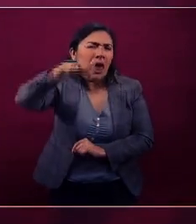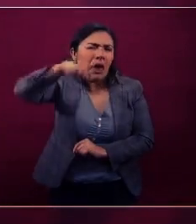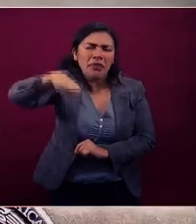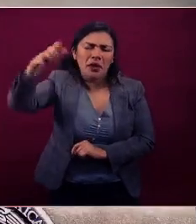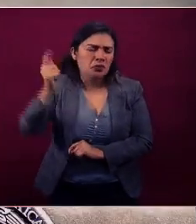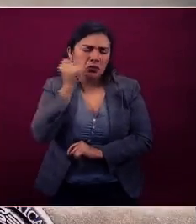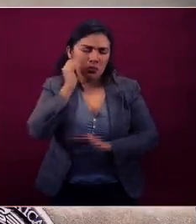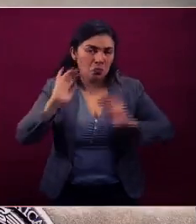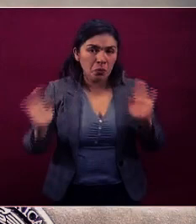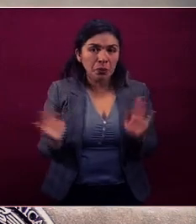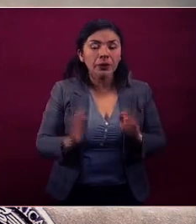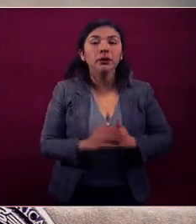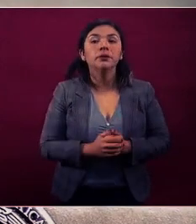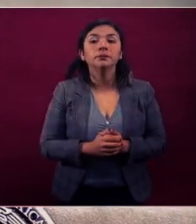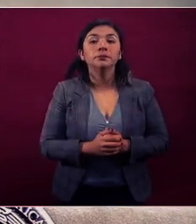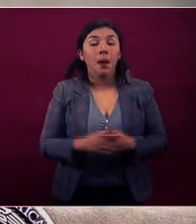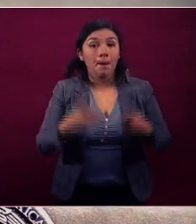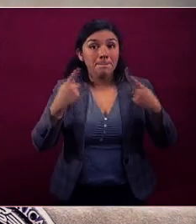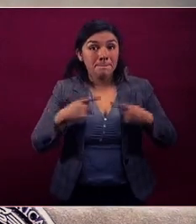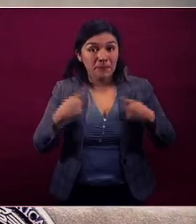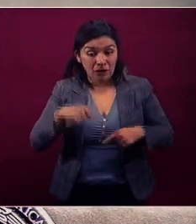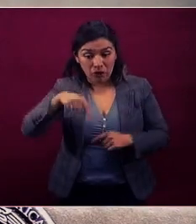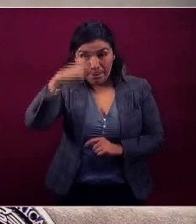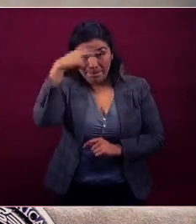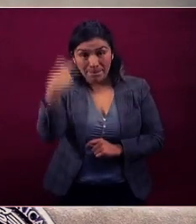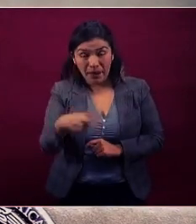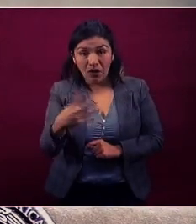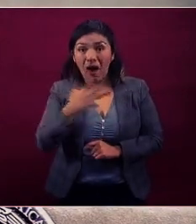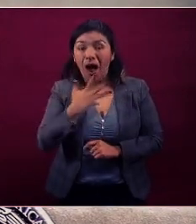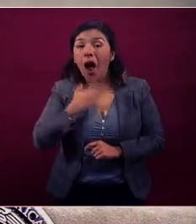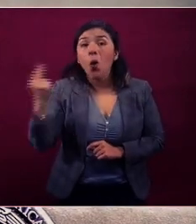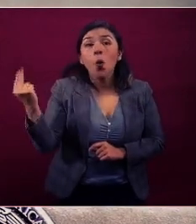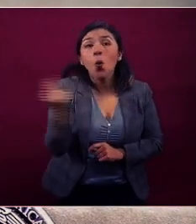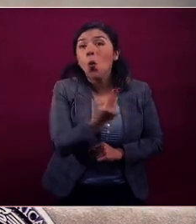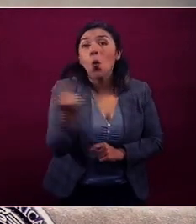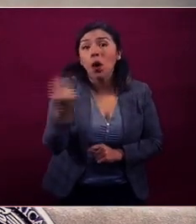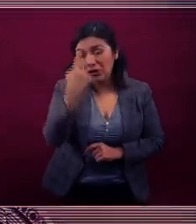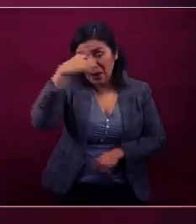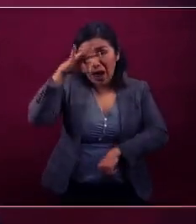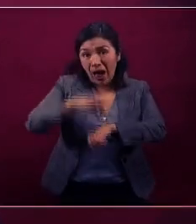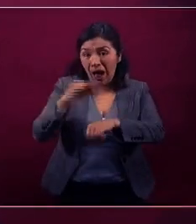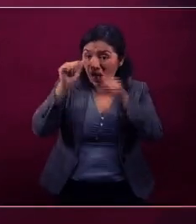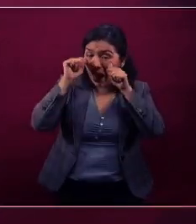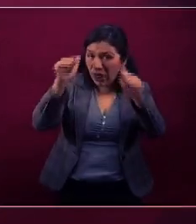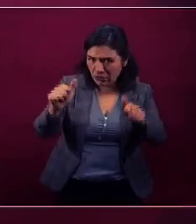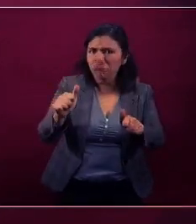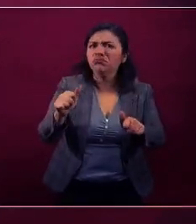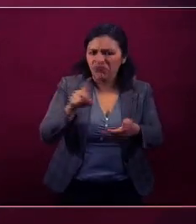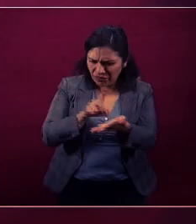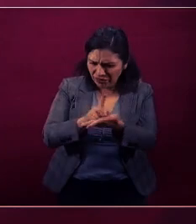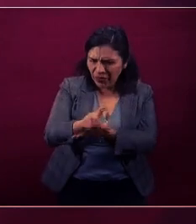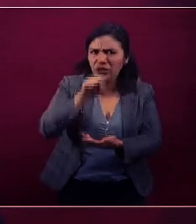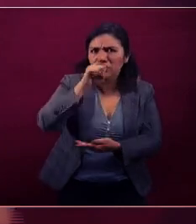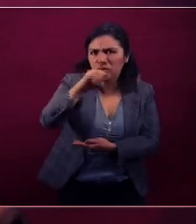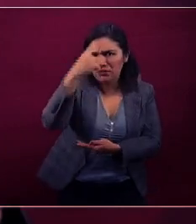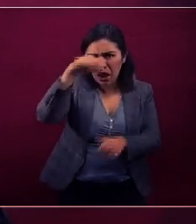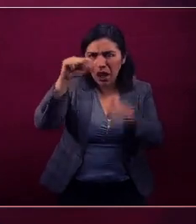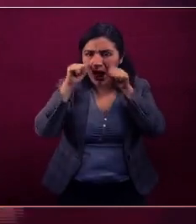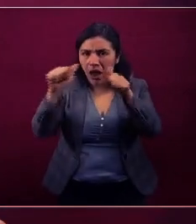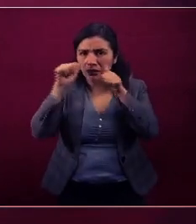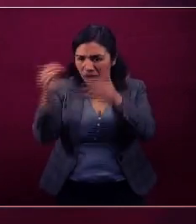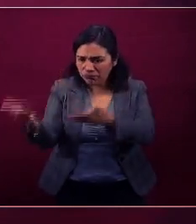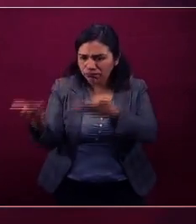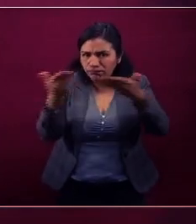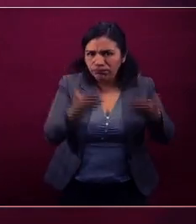límite. Toda persona en México que tenga una urgencia tiene derecho a la atención de la salud, y